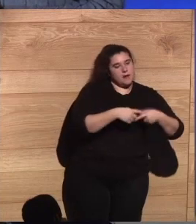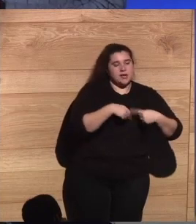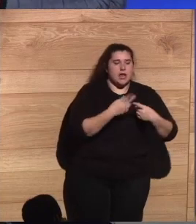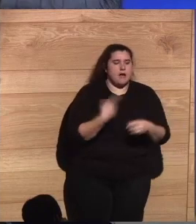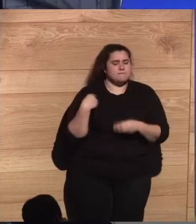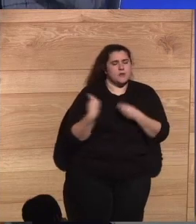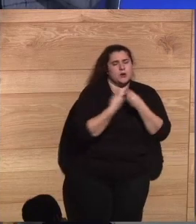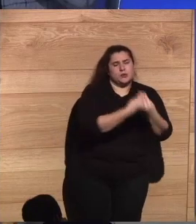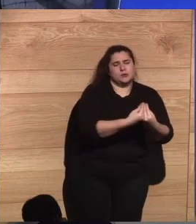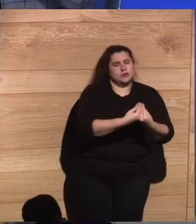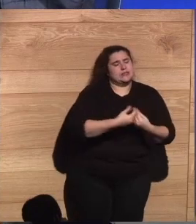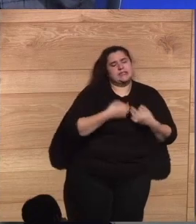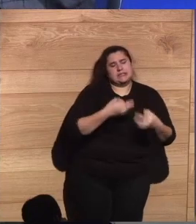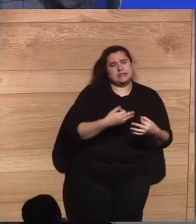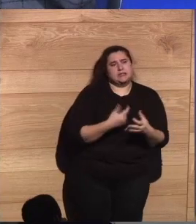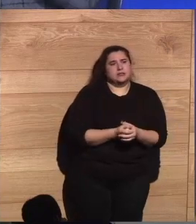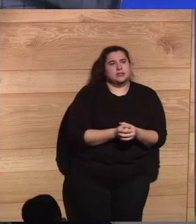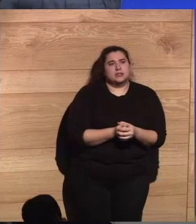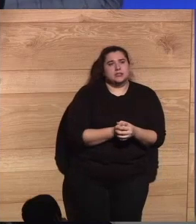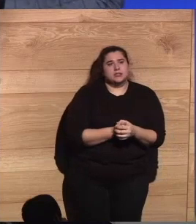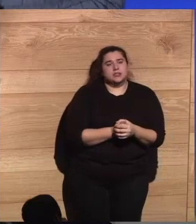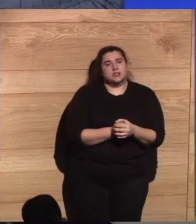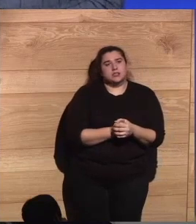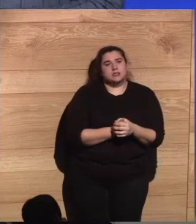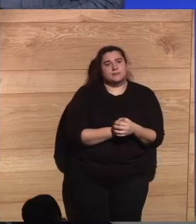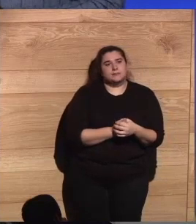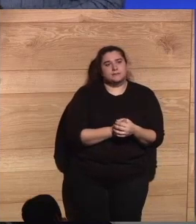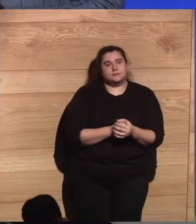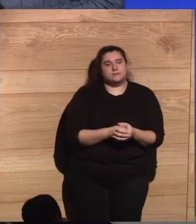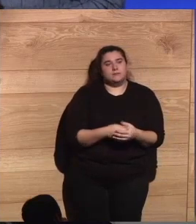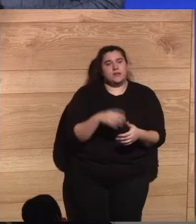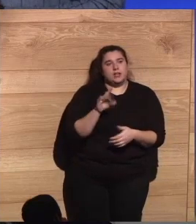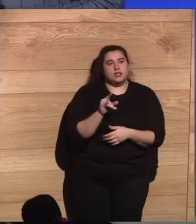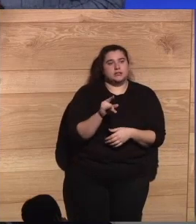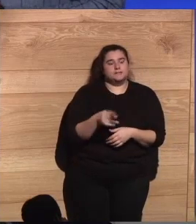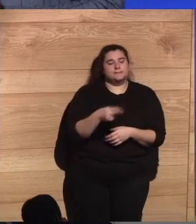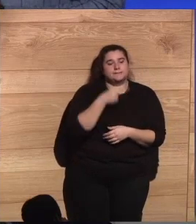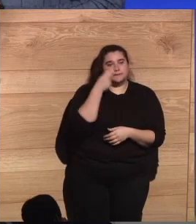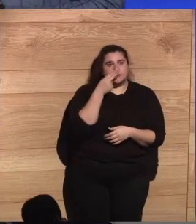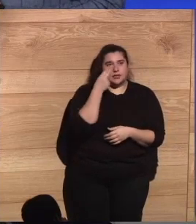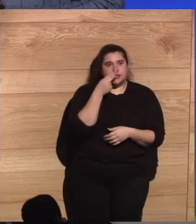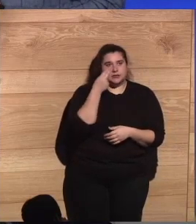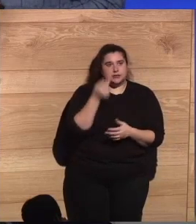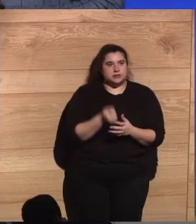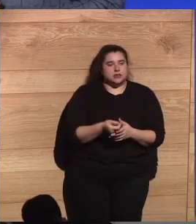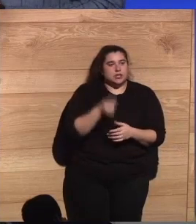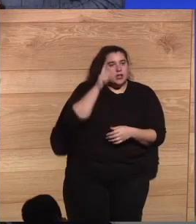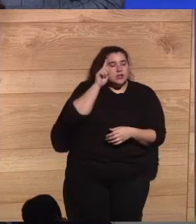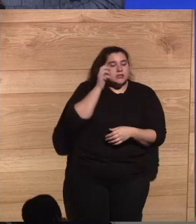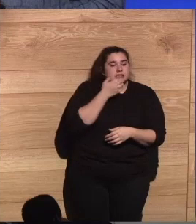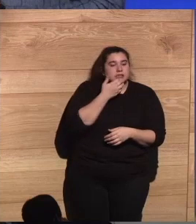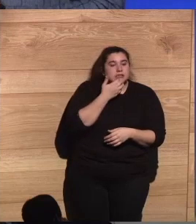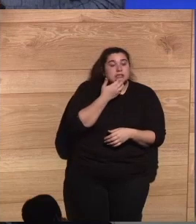familia, vivió con su hermana toda su vida. Y sí, es muy interesante. No sé si esto les ha abierto un poco